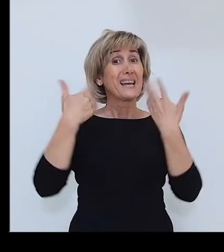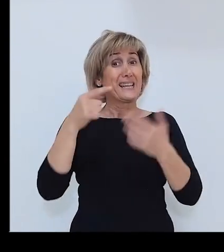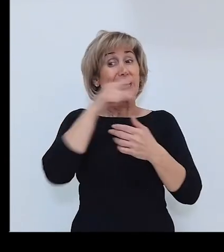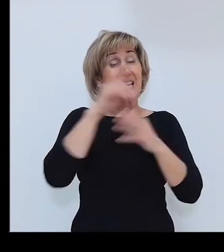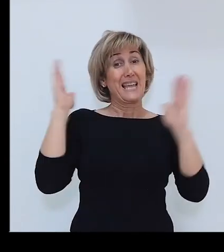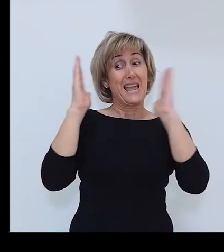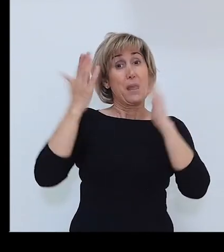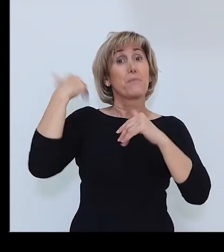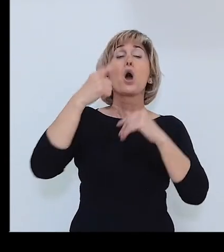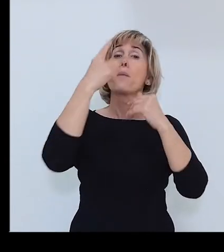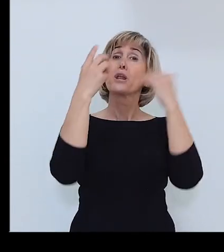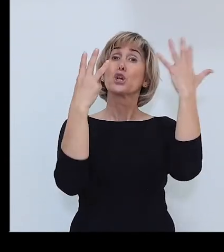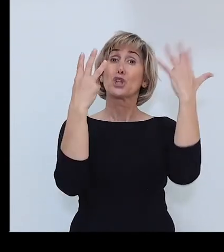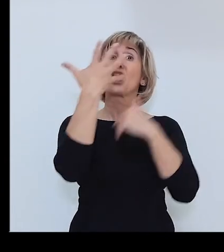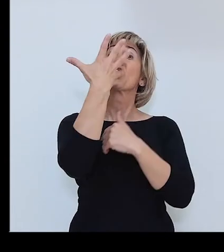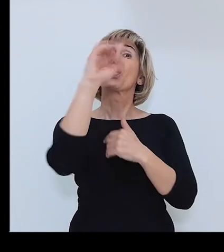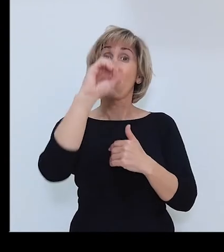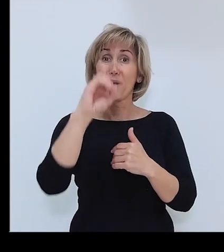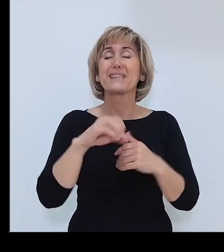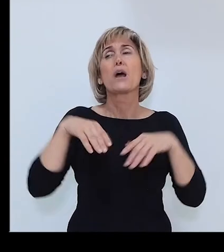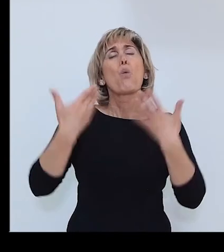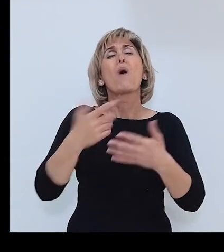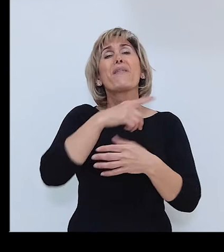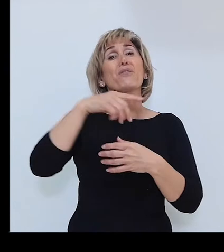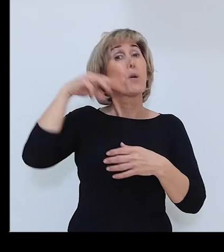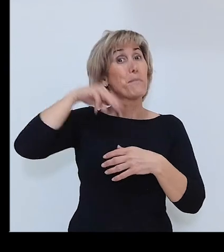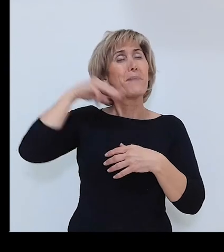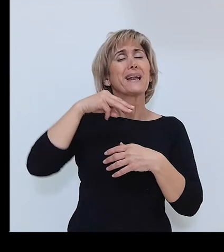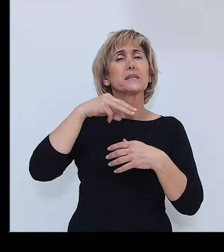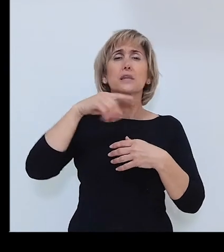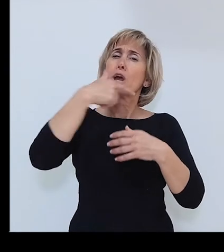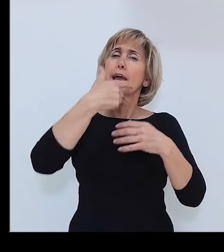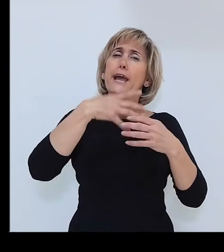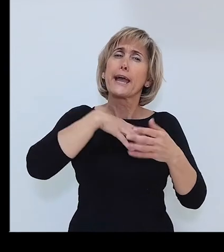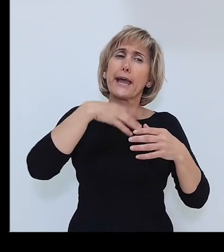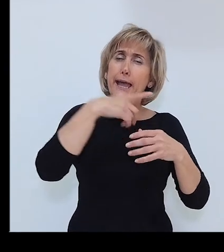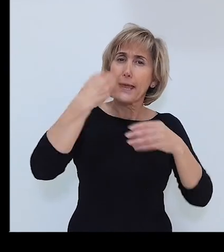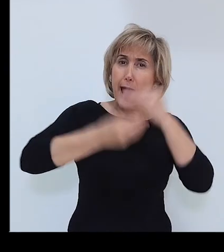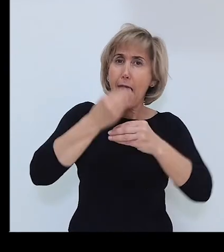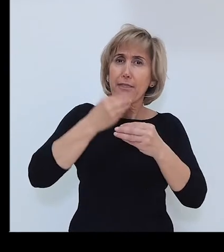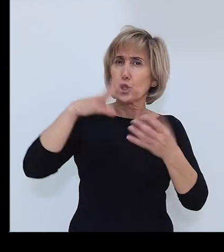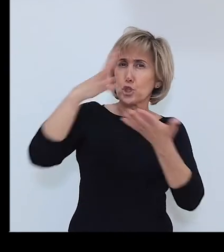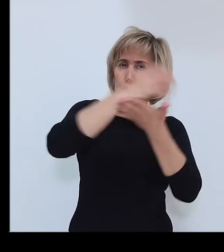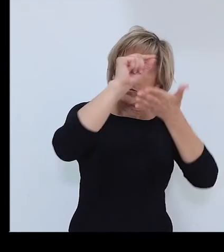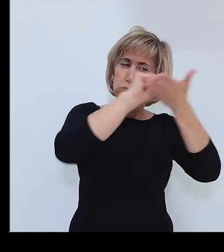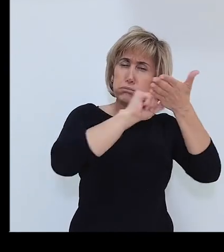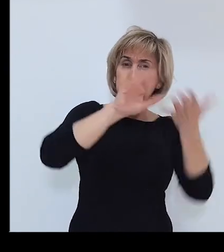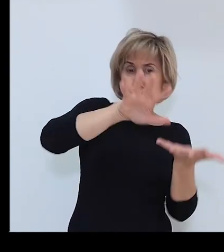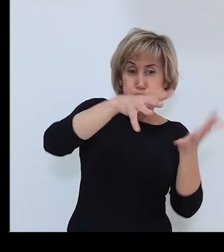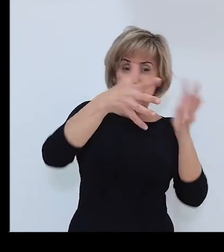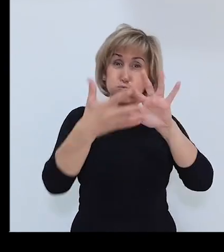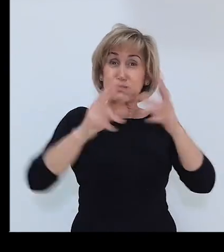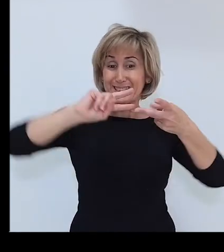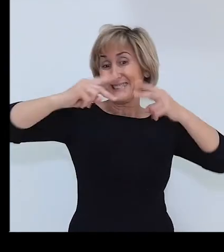década, como decía, de 1850, es cuando Martineau traduce al inglés la obra, el curso